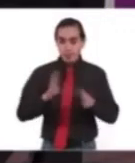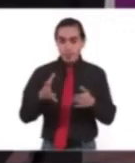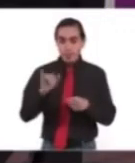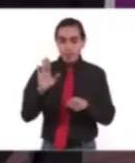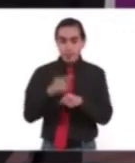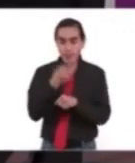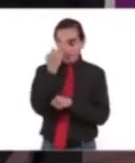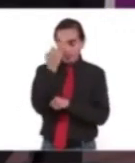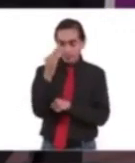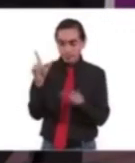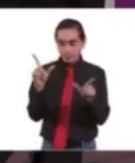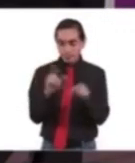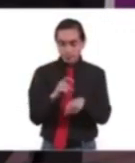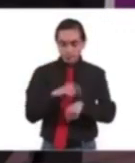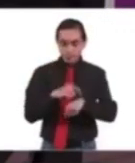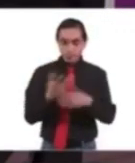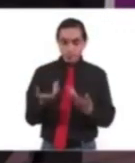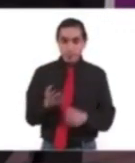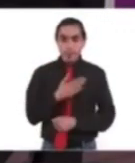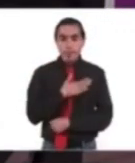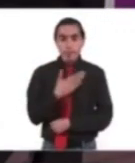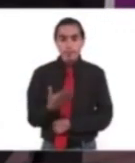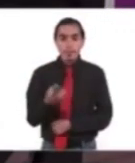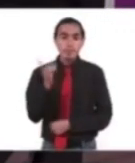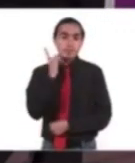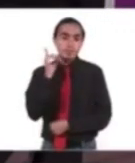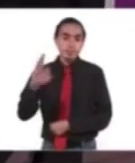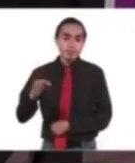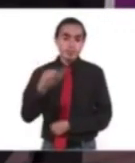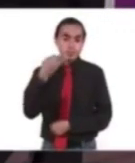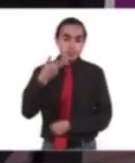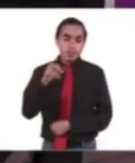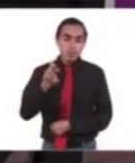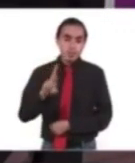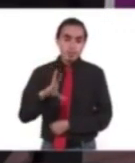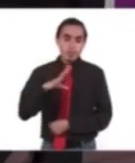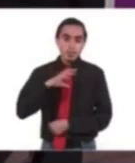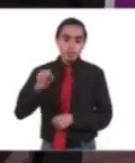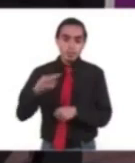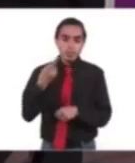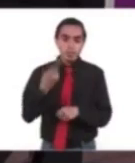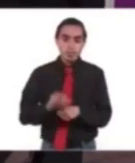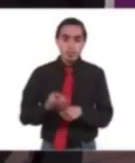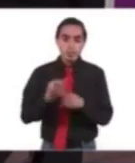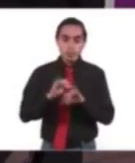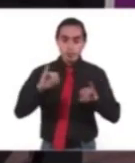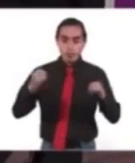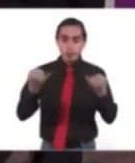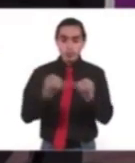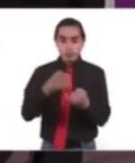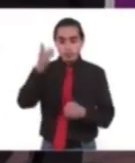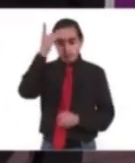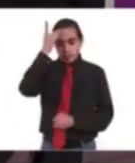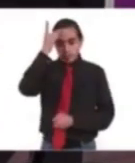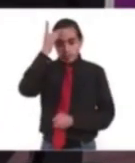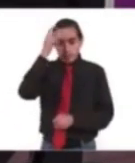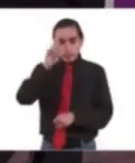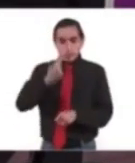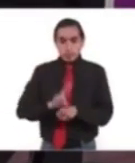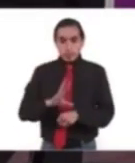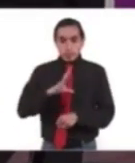¿Les parece? El diputado federal Héctor Mares, secretario de la Junta Directiva de la Comisión de Energía. ¿Dónde andas, diputado?